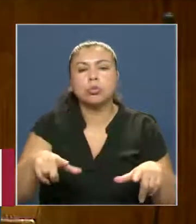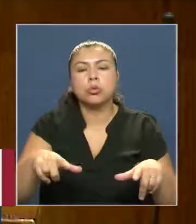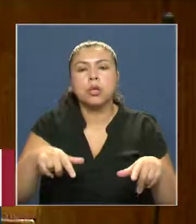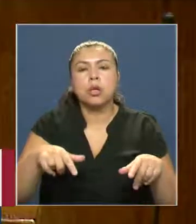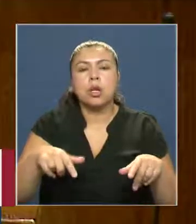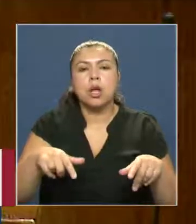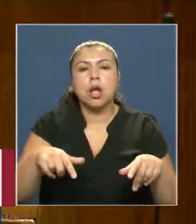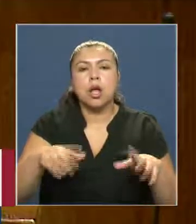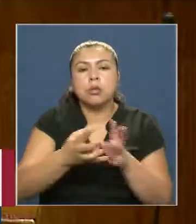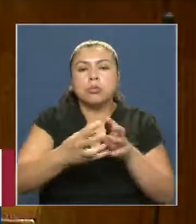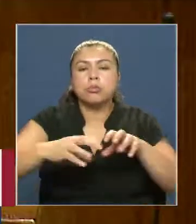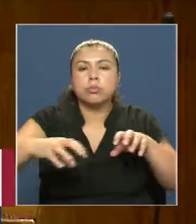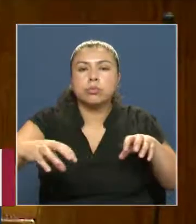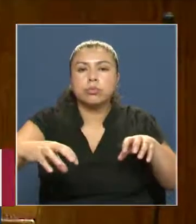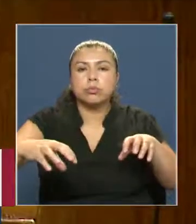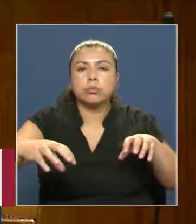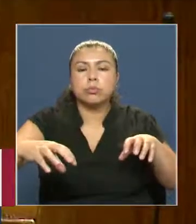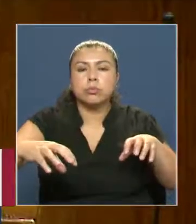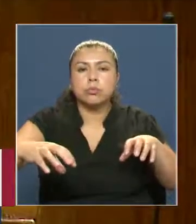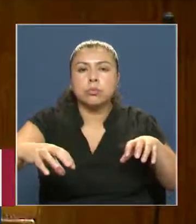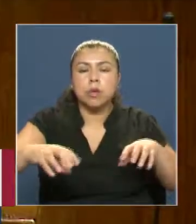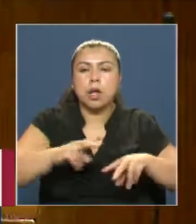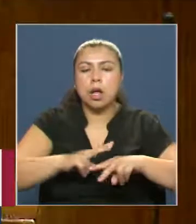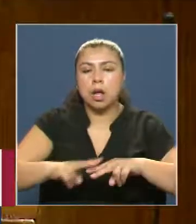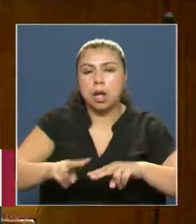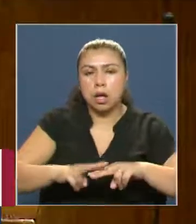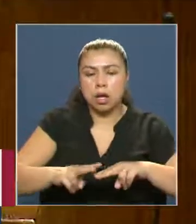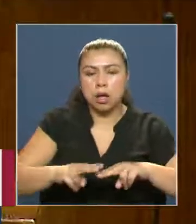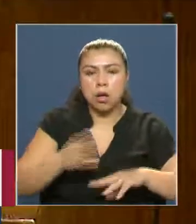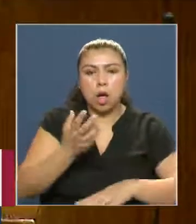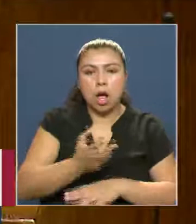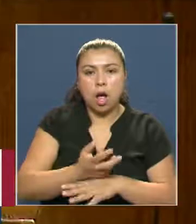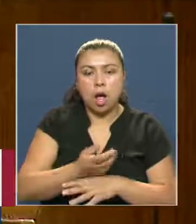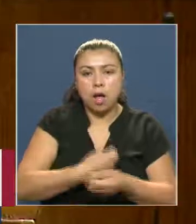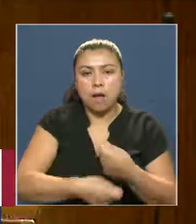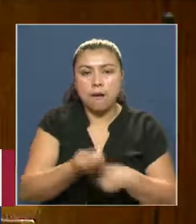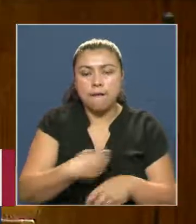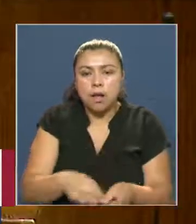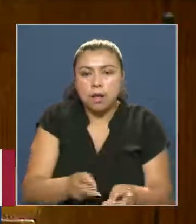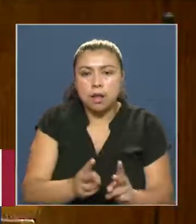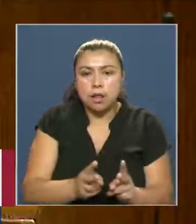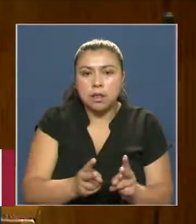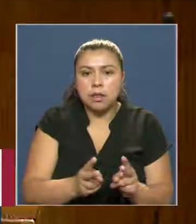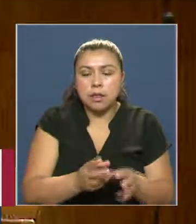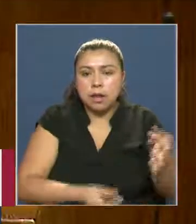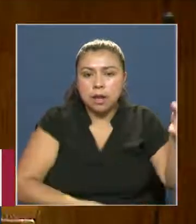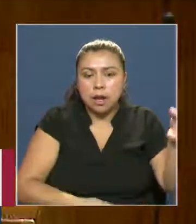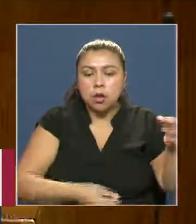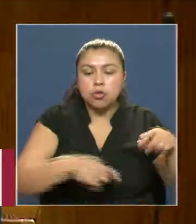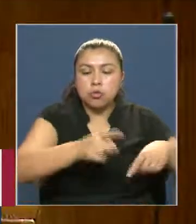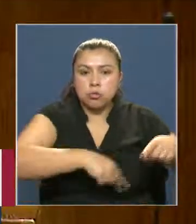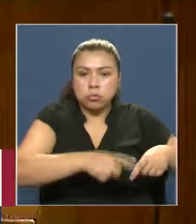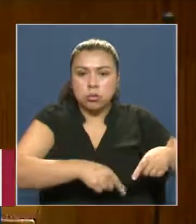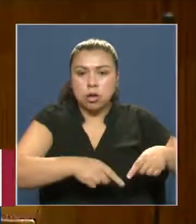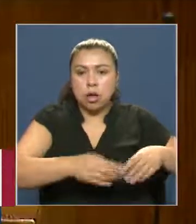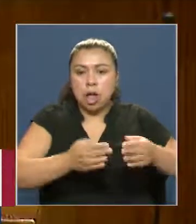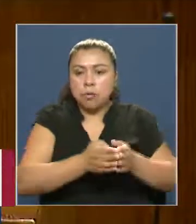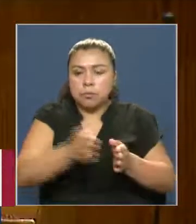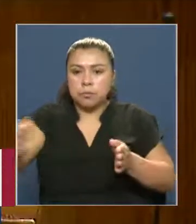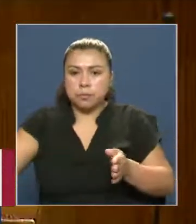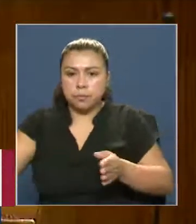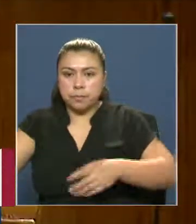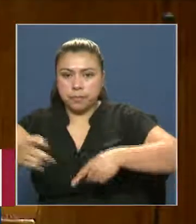hecho y aquellos en que solo existe la venta de derechos de un predio fuera de los límites